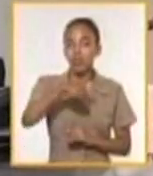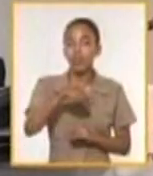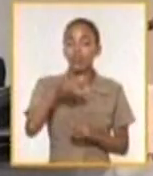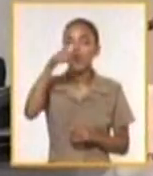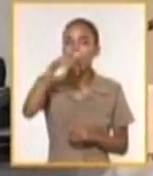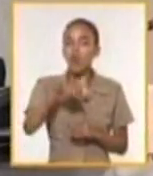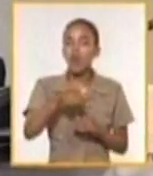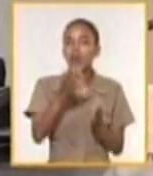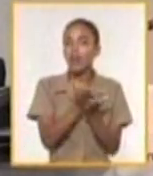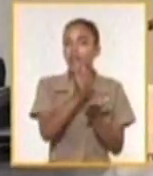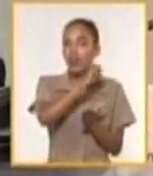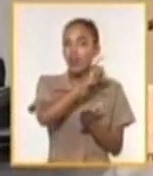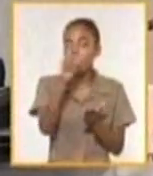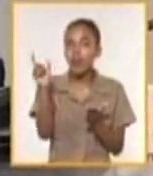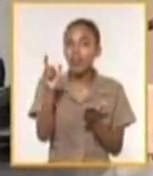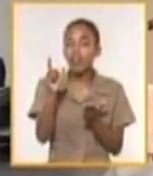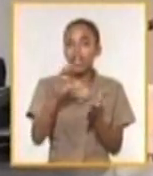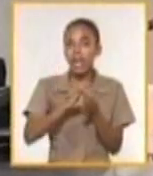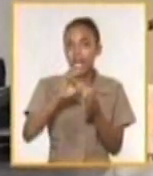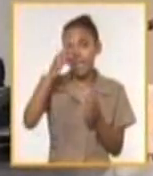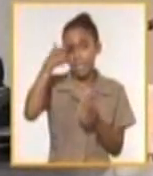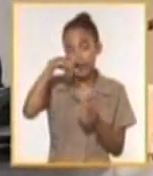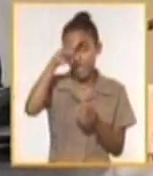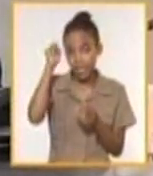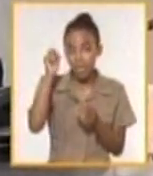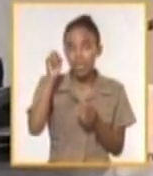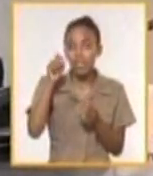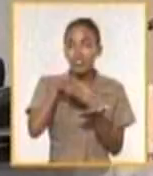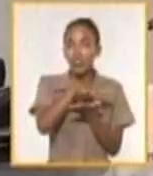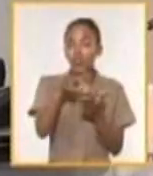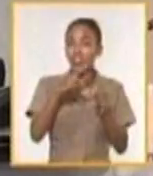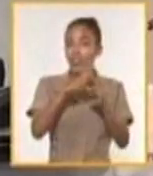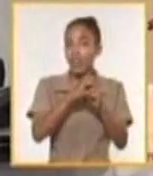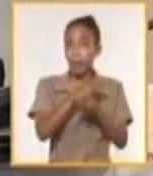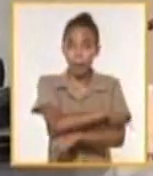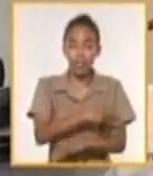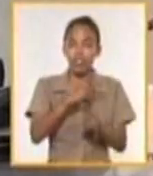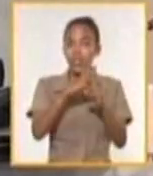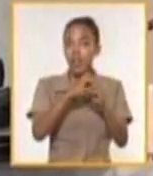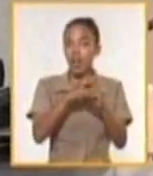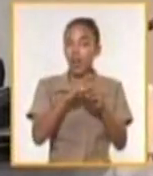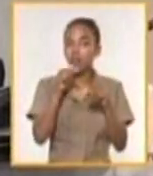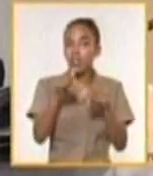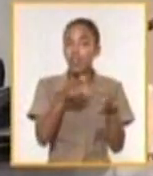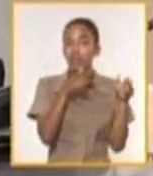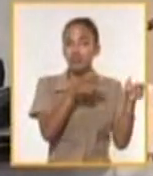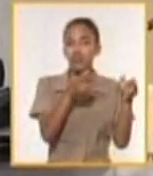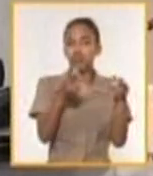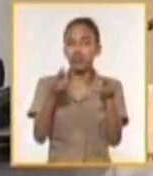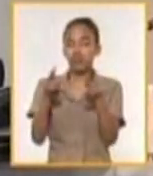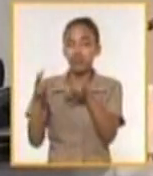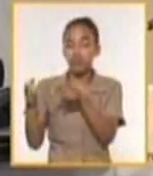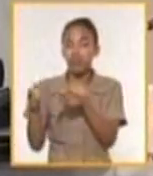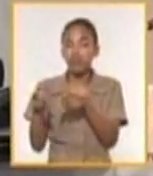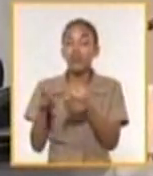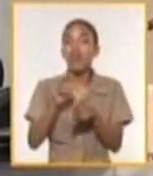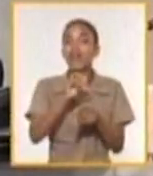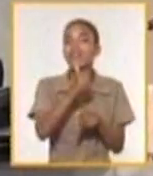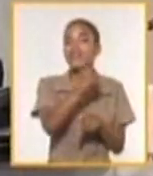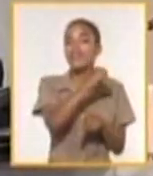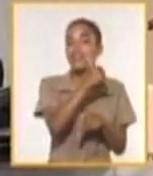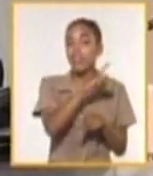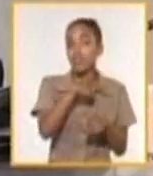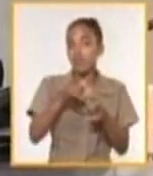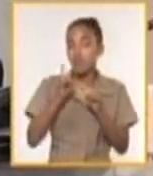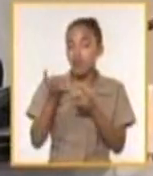una escuela de Graz, en Austria, ha dejado al menos una decena de muertos y varios heridos entre los